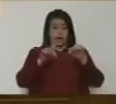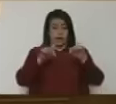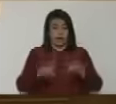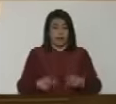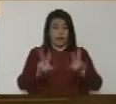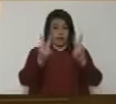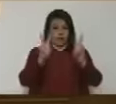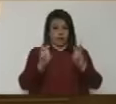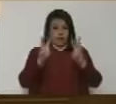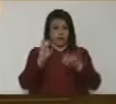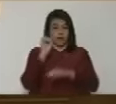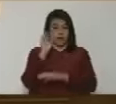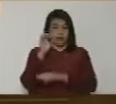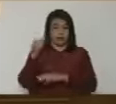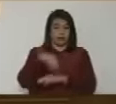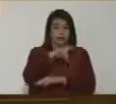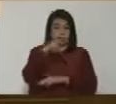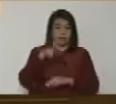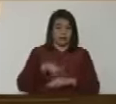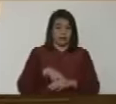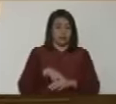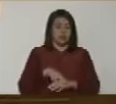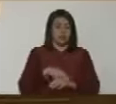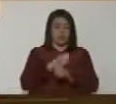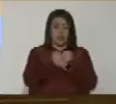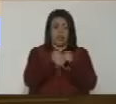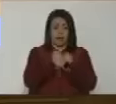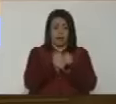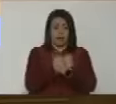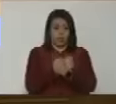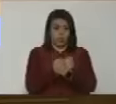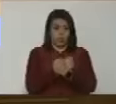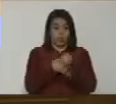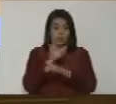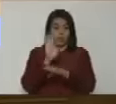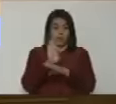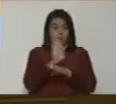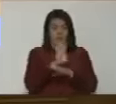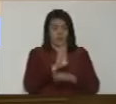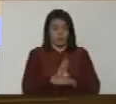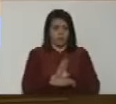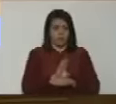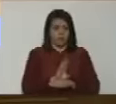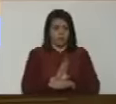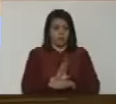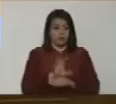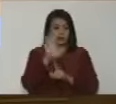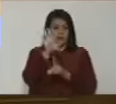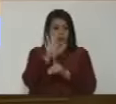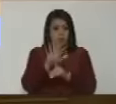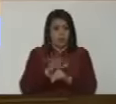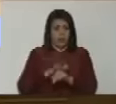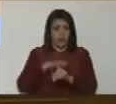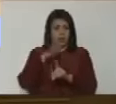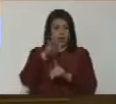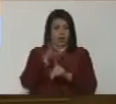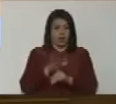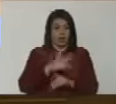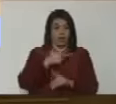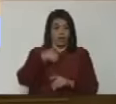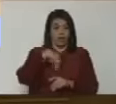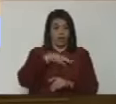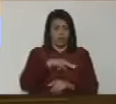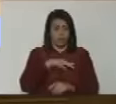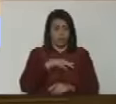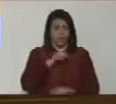Asamblea Nacional ha dado amor, protección y cariño a nuestros